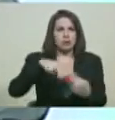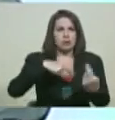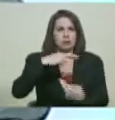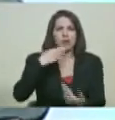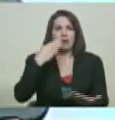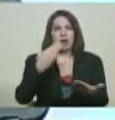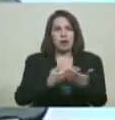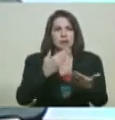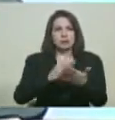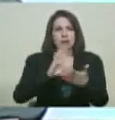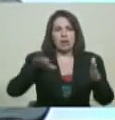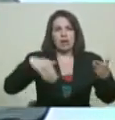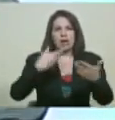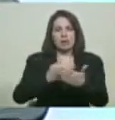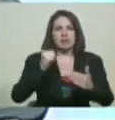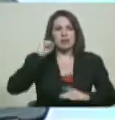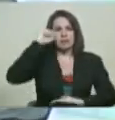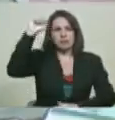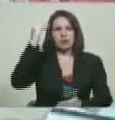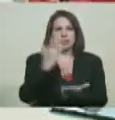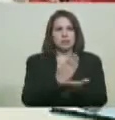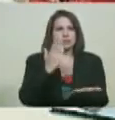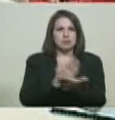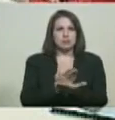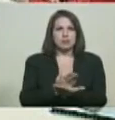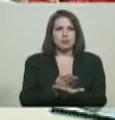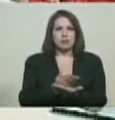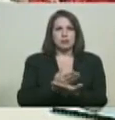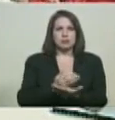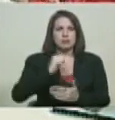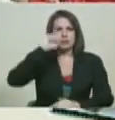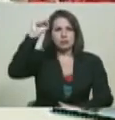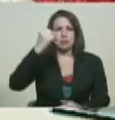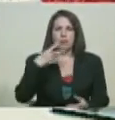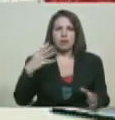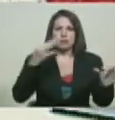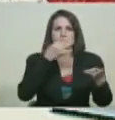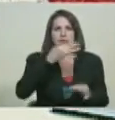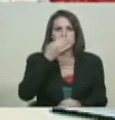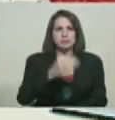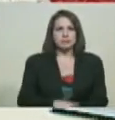camaradas hasta la victoria siempre buenas tardes